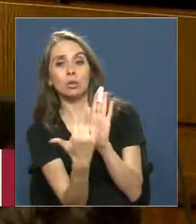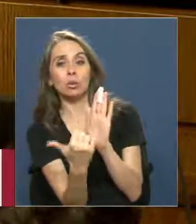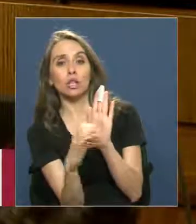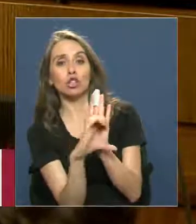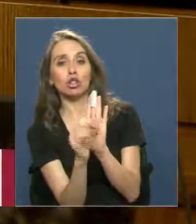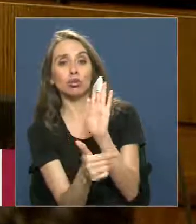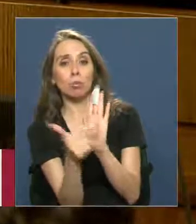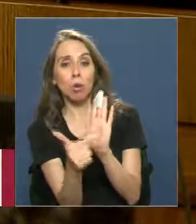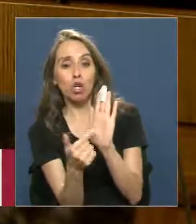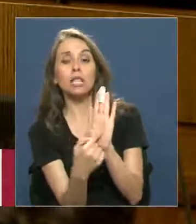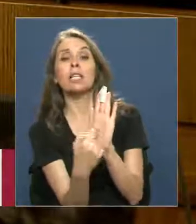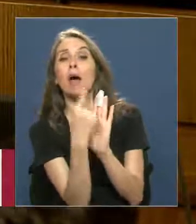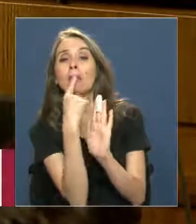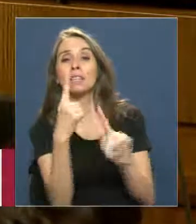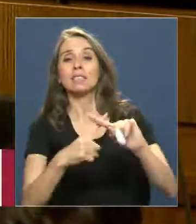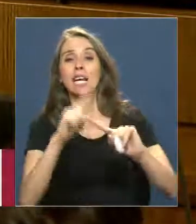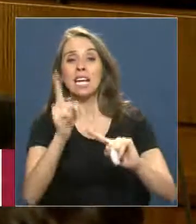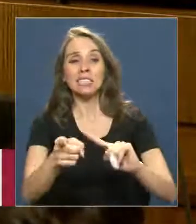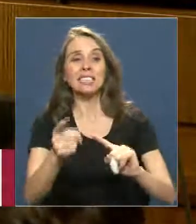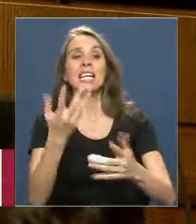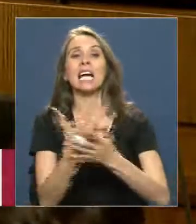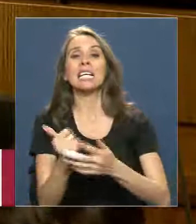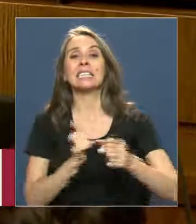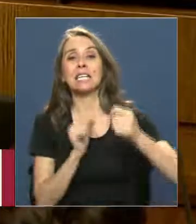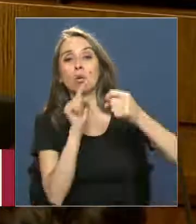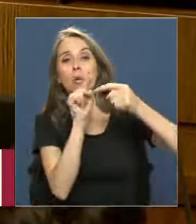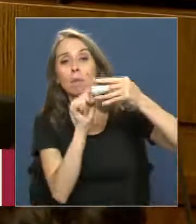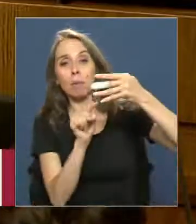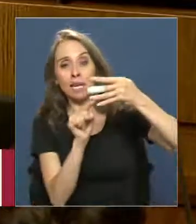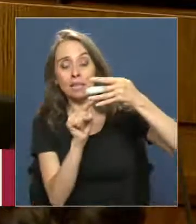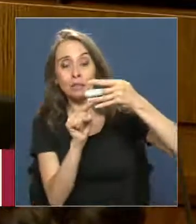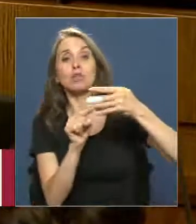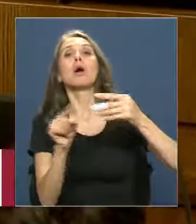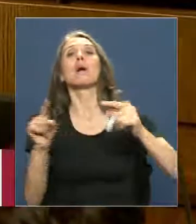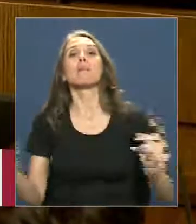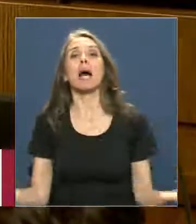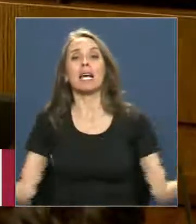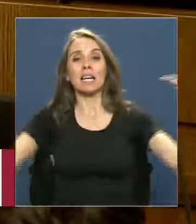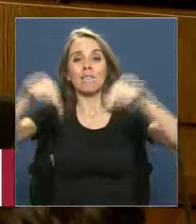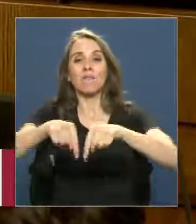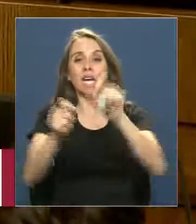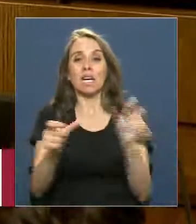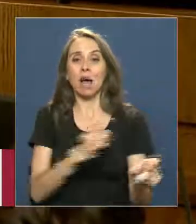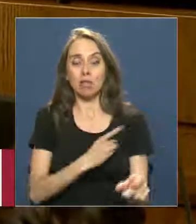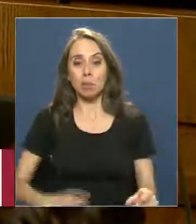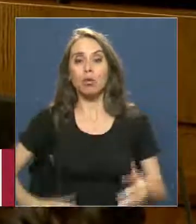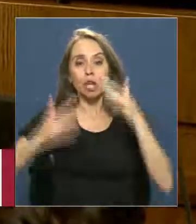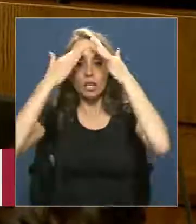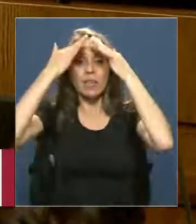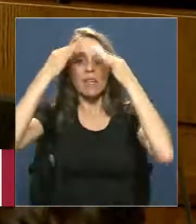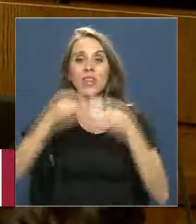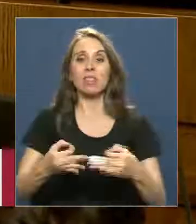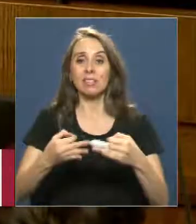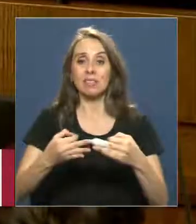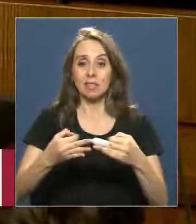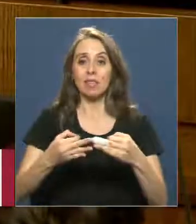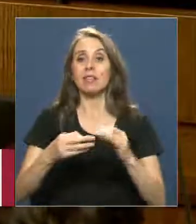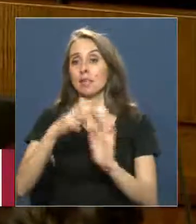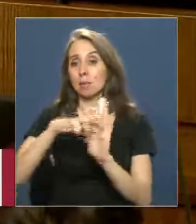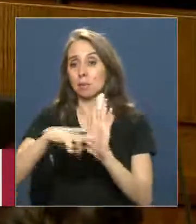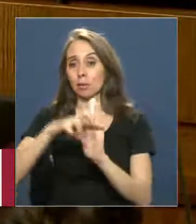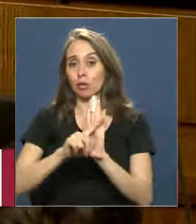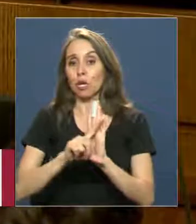Carta Fundamental, en orden a exigir la concurrencia para tomar decisiones que nos obliga hoy día